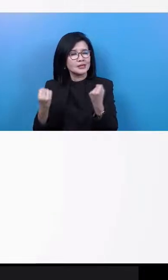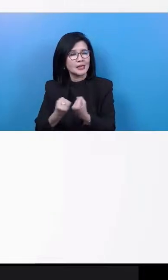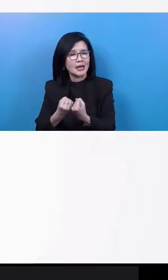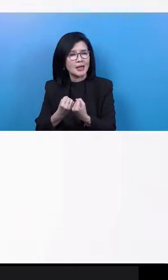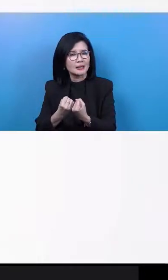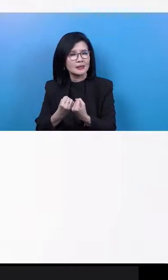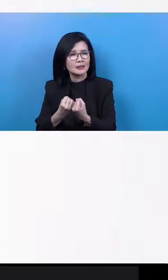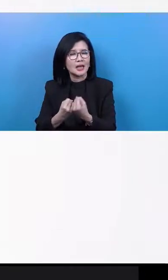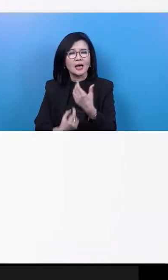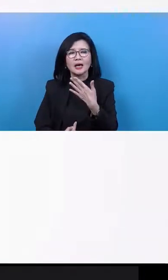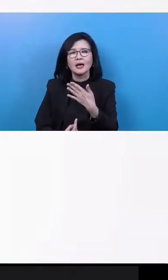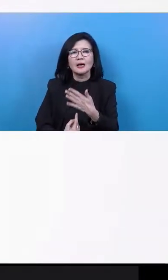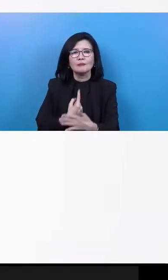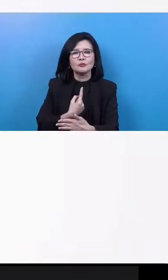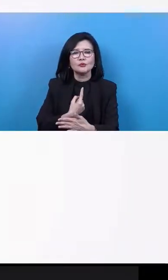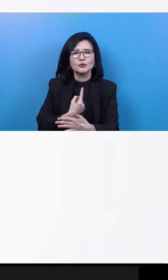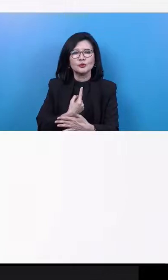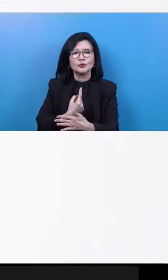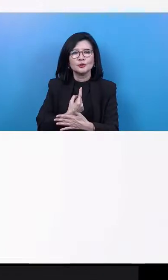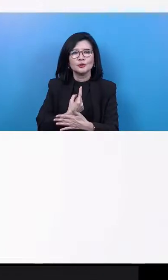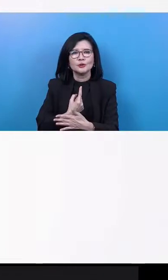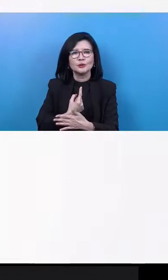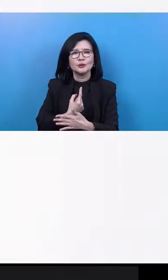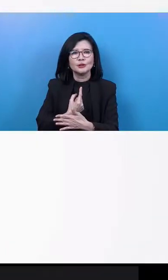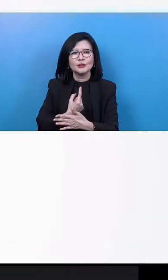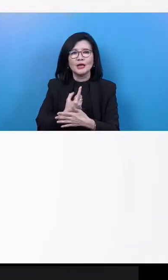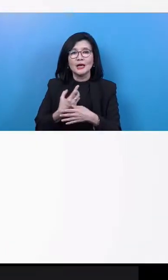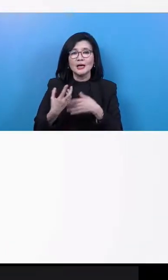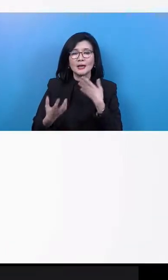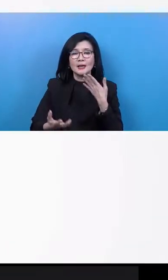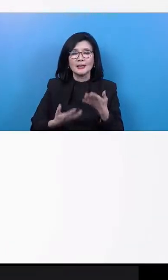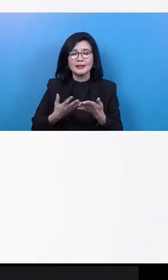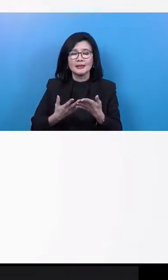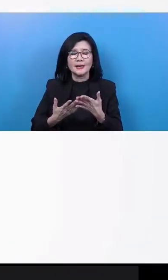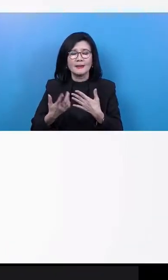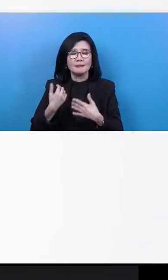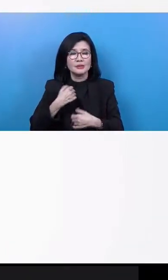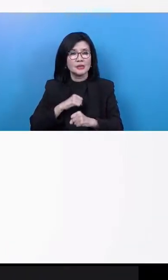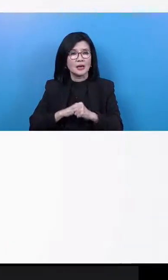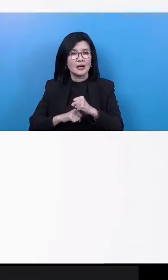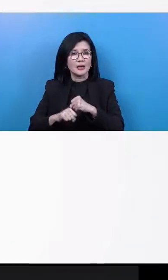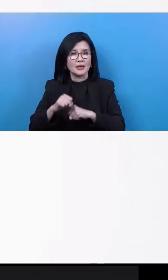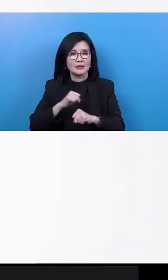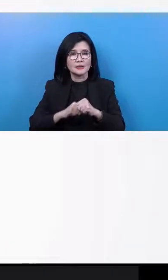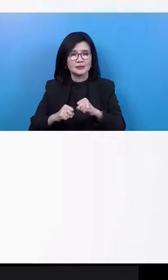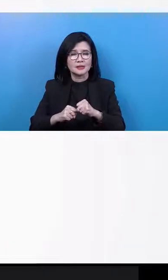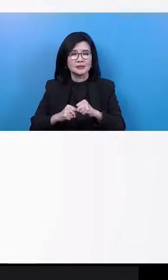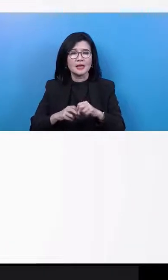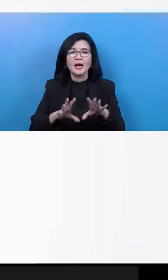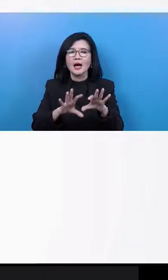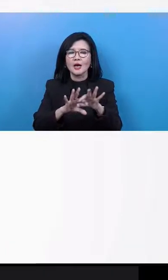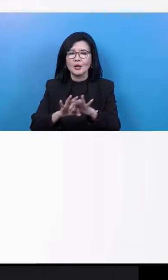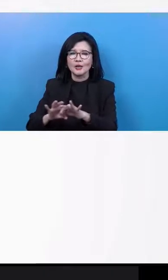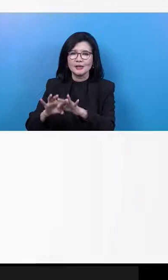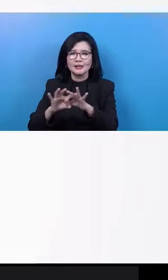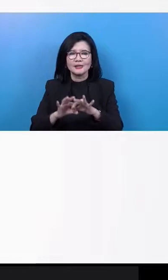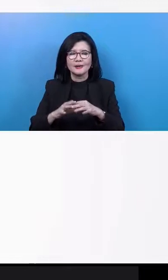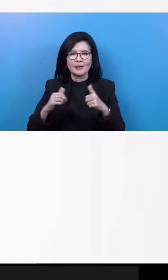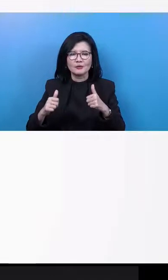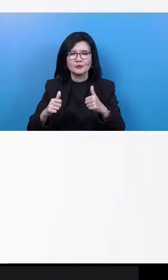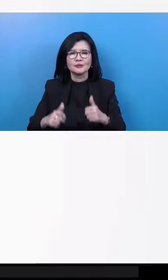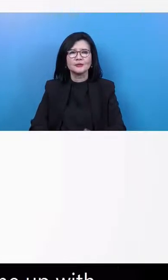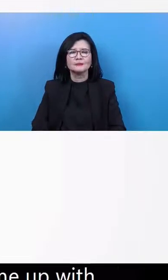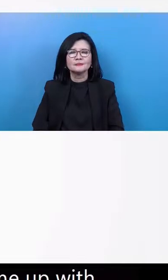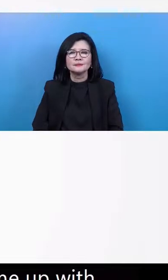mejor manera entre los países en una situación que generó un impacto económico muy serio. Las